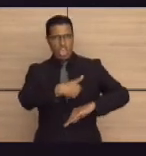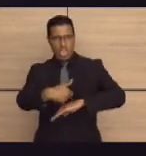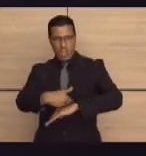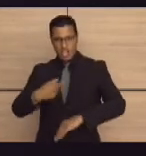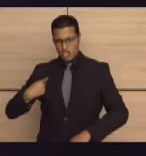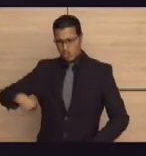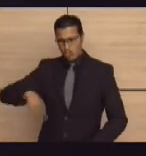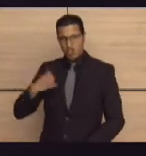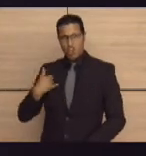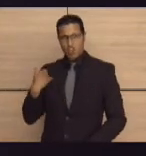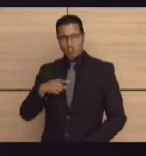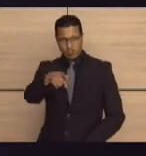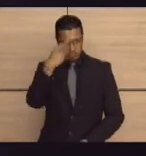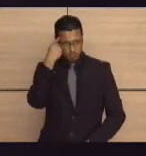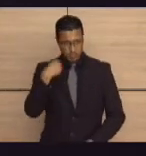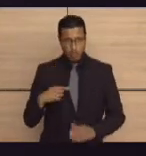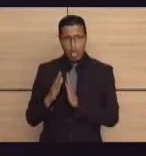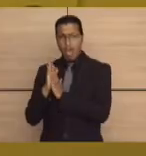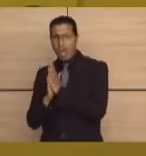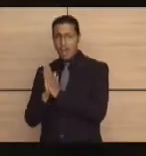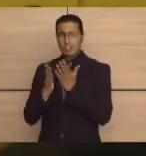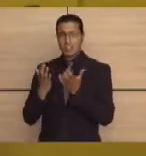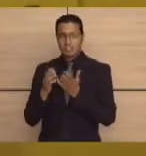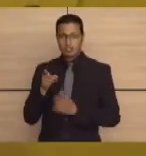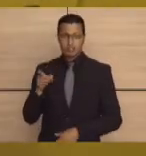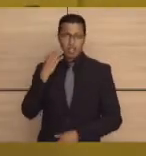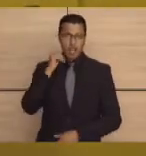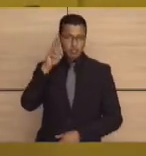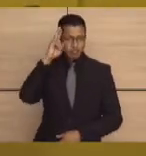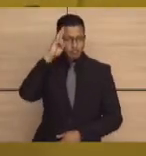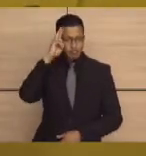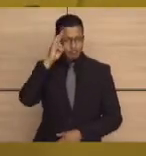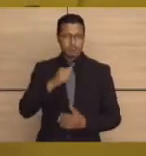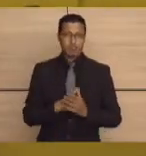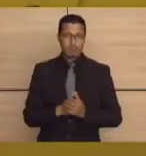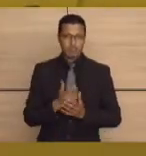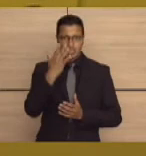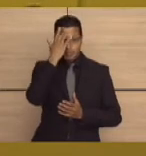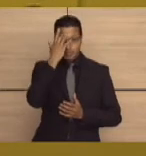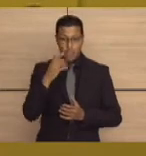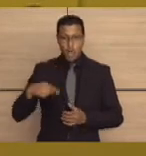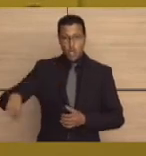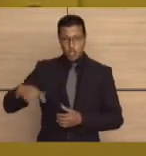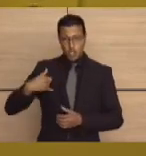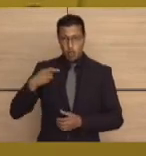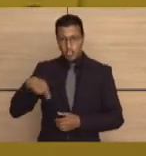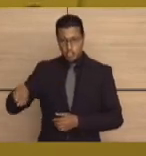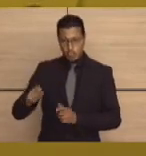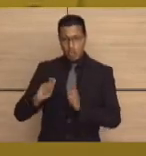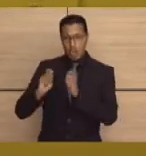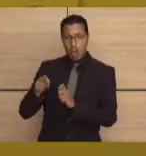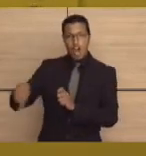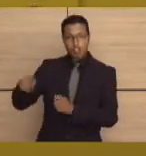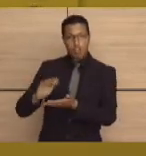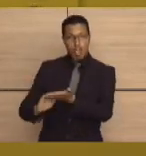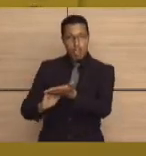jóvenes, esperanza? Y Greta tenía razón, y la tiene, porque los jóvenes no son la esperanza, no son el